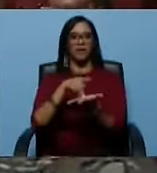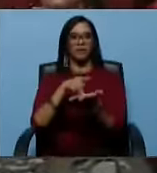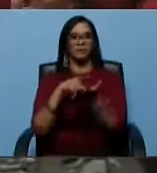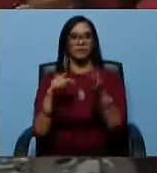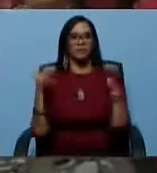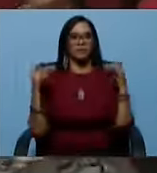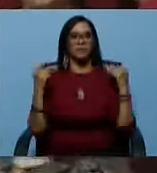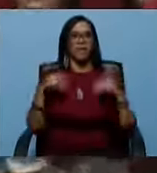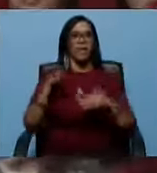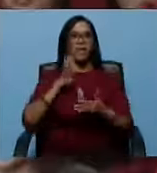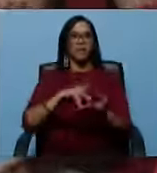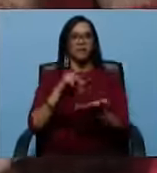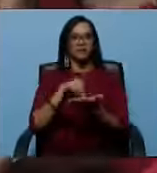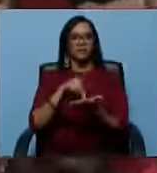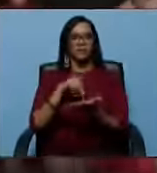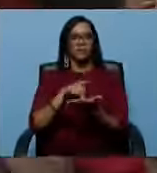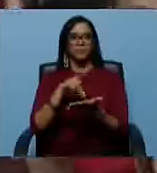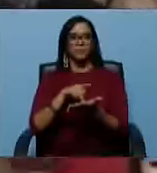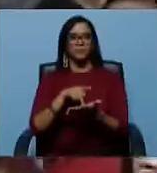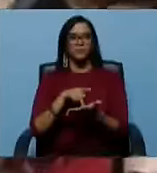Está llegando.